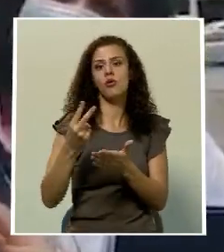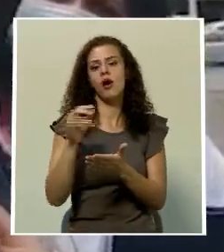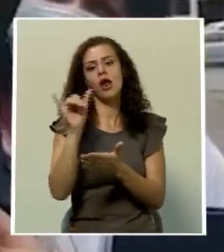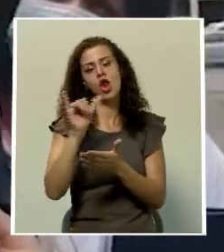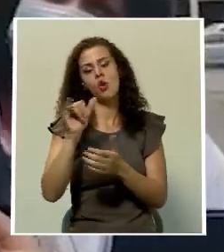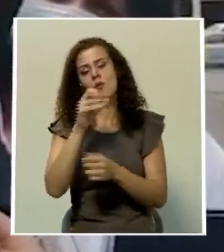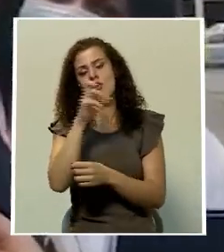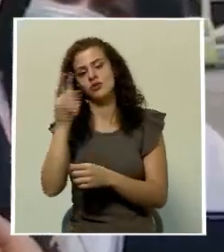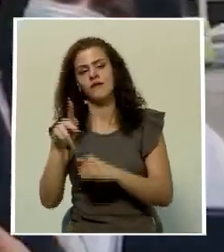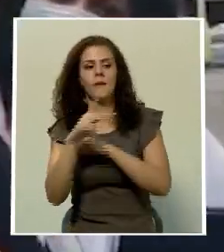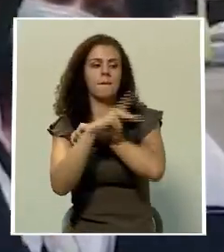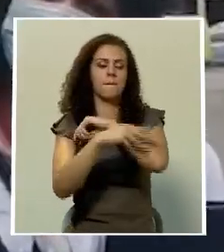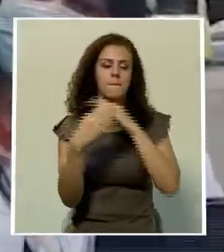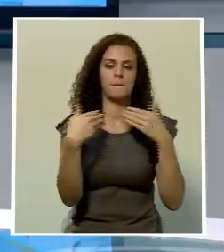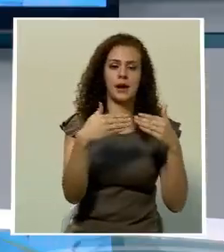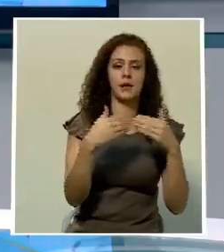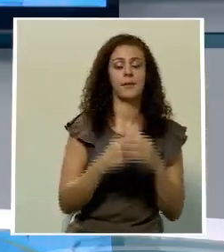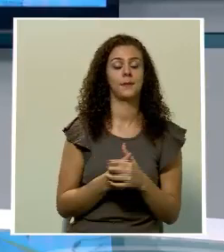tener los mismos resultados.